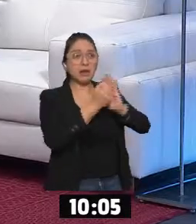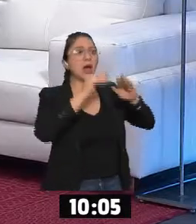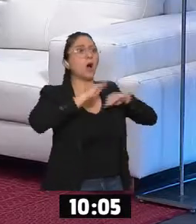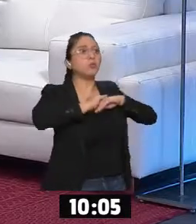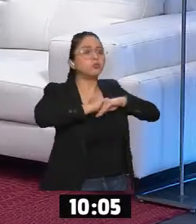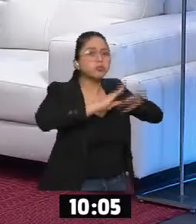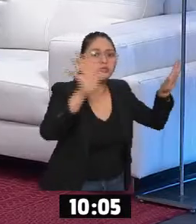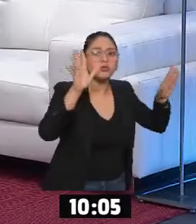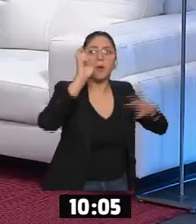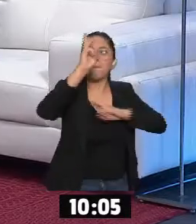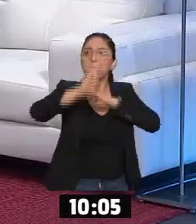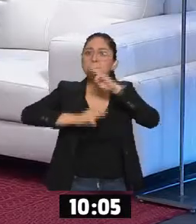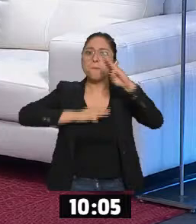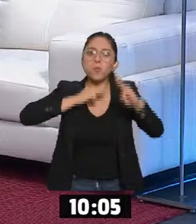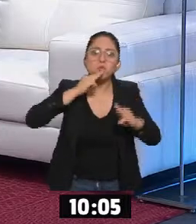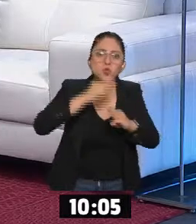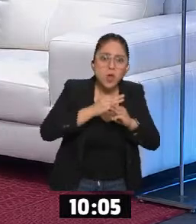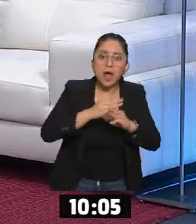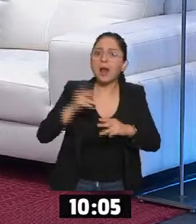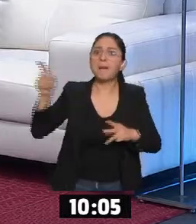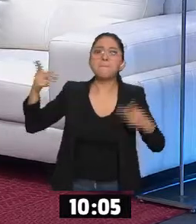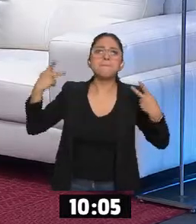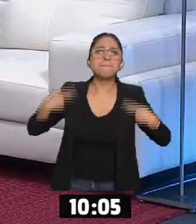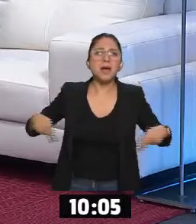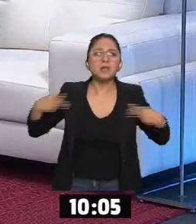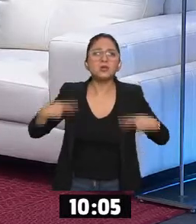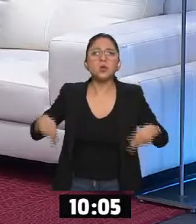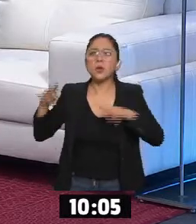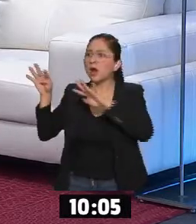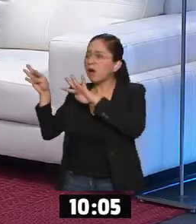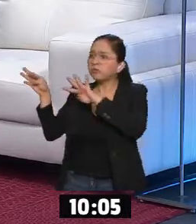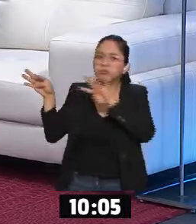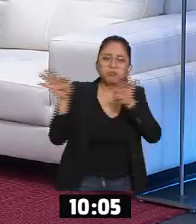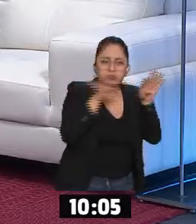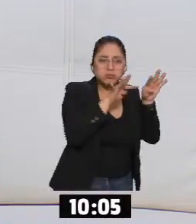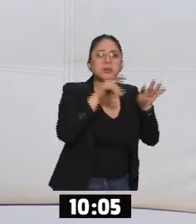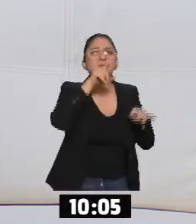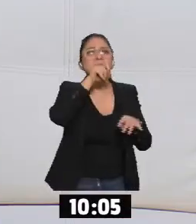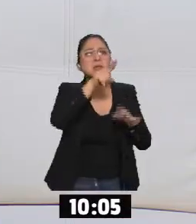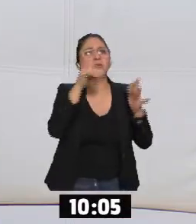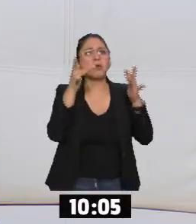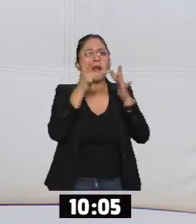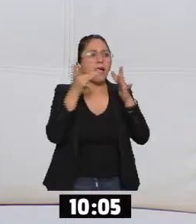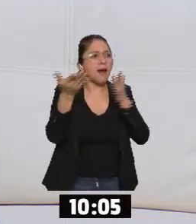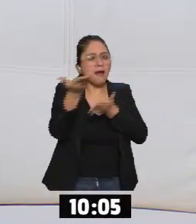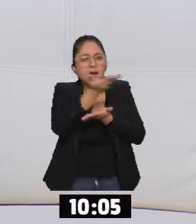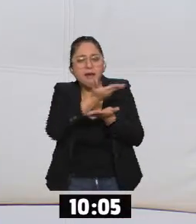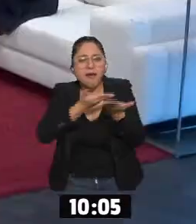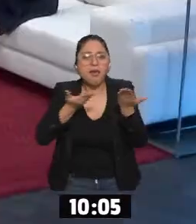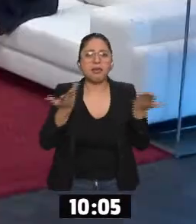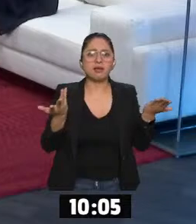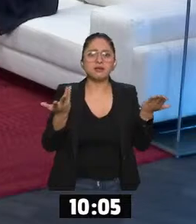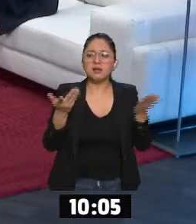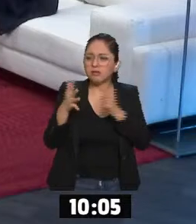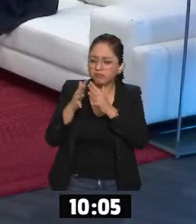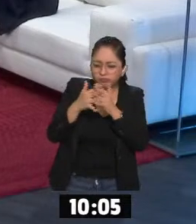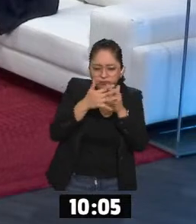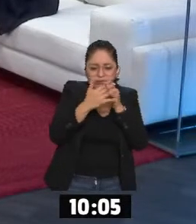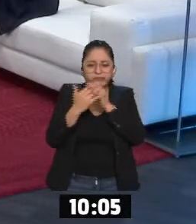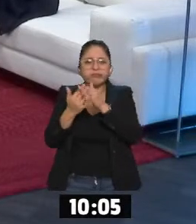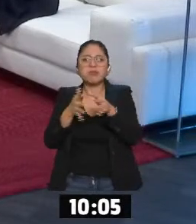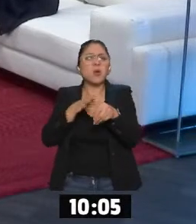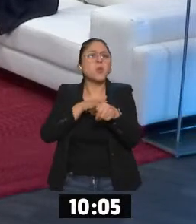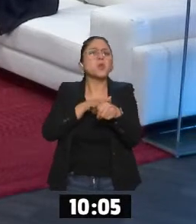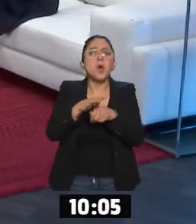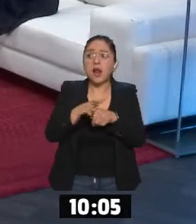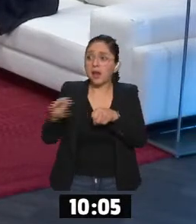mundial, las expectativas aparte, las redes? ¿Cuál fue la mezcla aquí? ¿De que saben